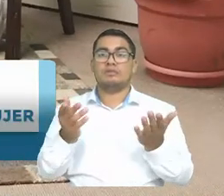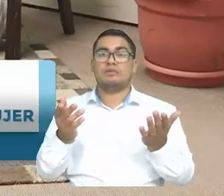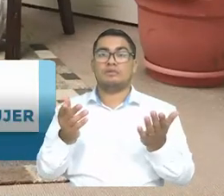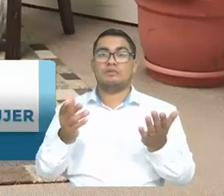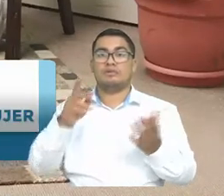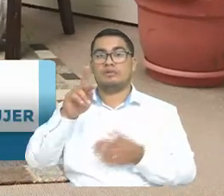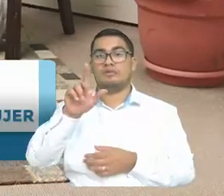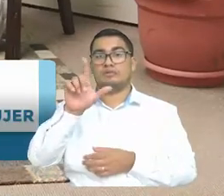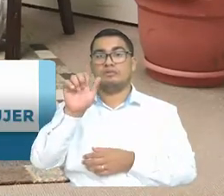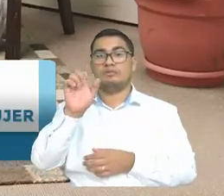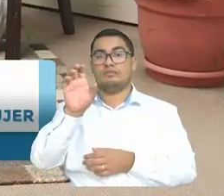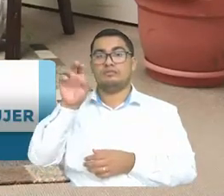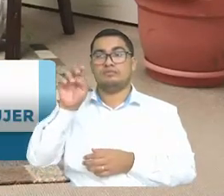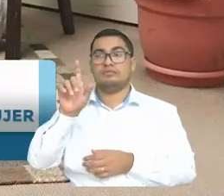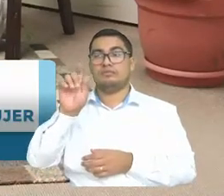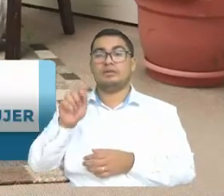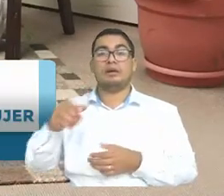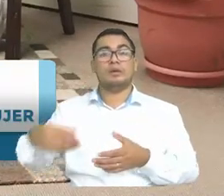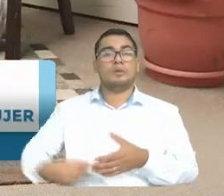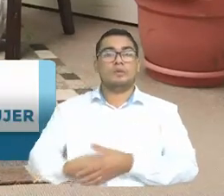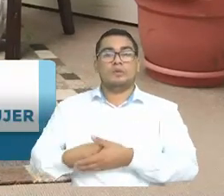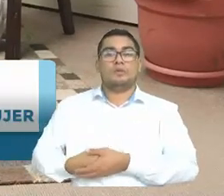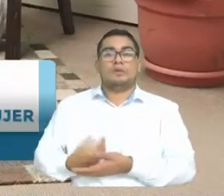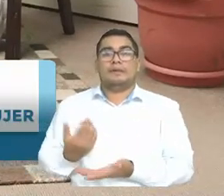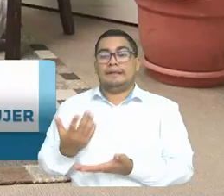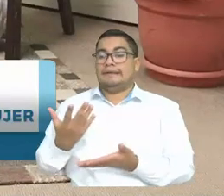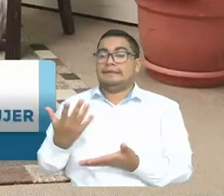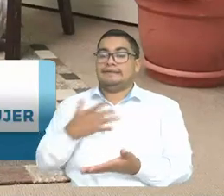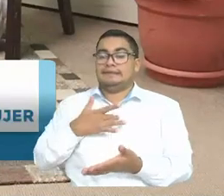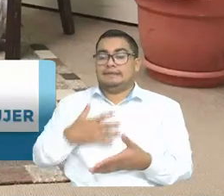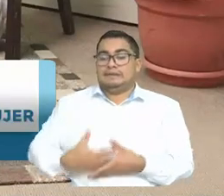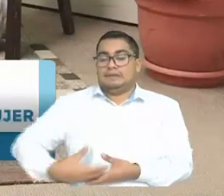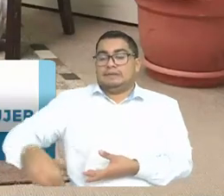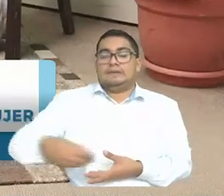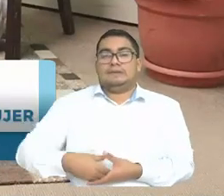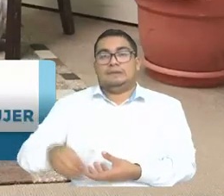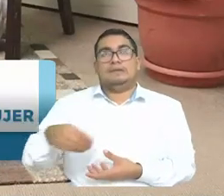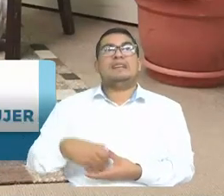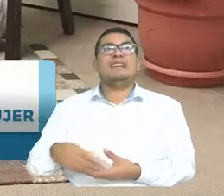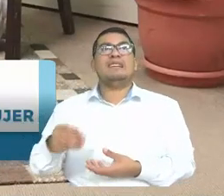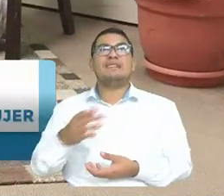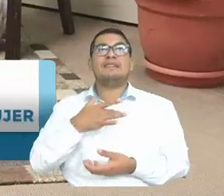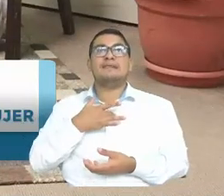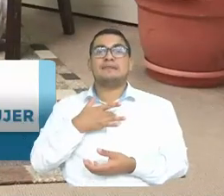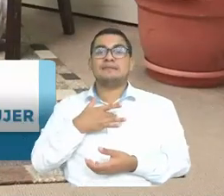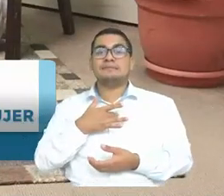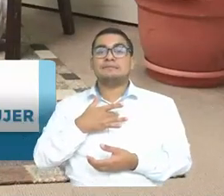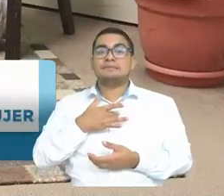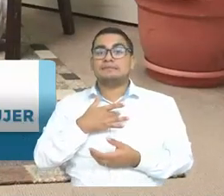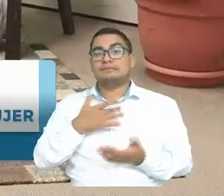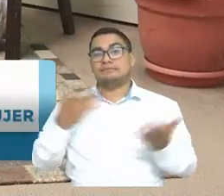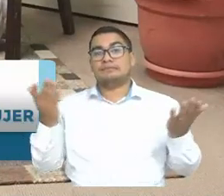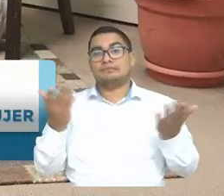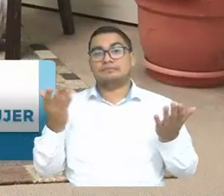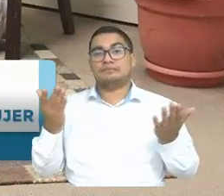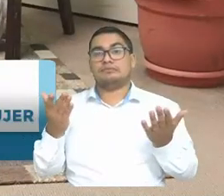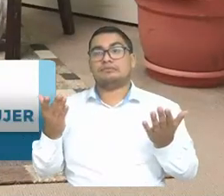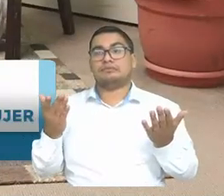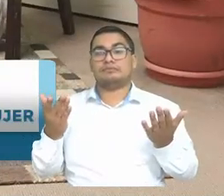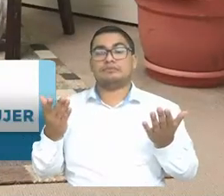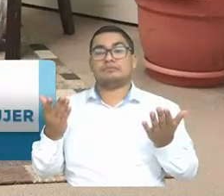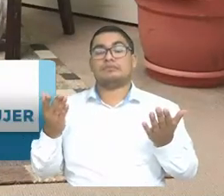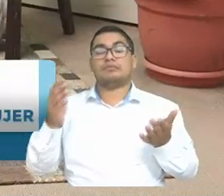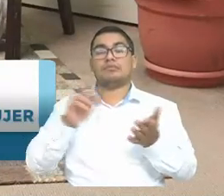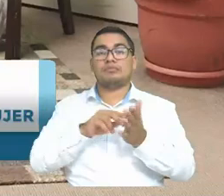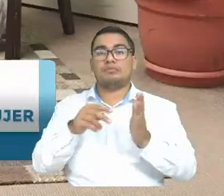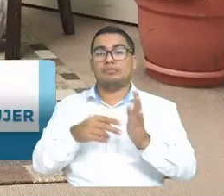la placenta pueda quedar ahí. Entonces va a haber más complicación al momento del alumbramiento, o sea, cuando tiene que salir la placenta, entonces va a